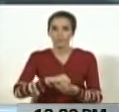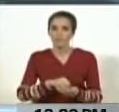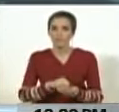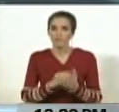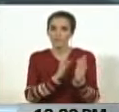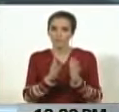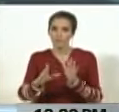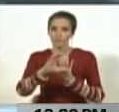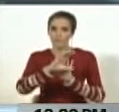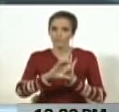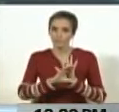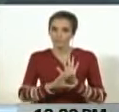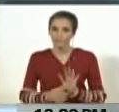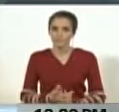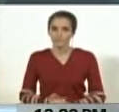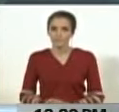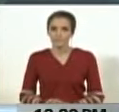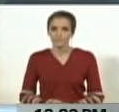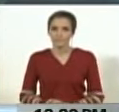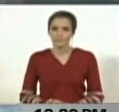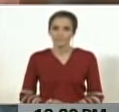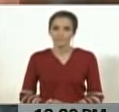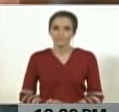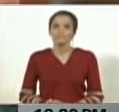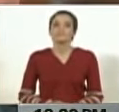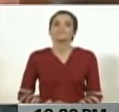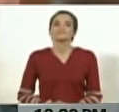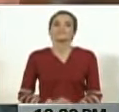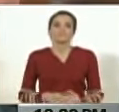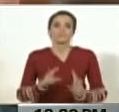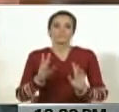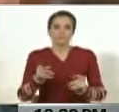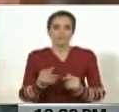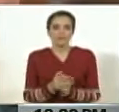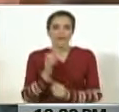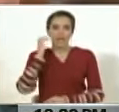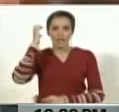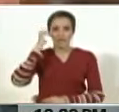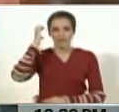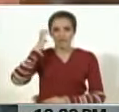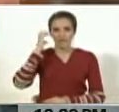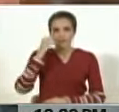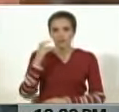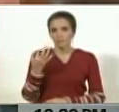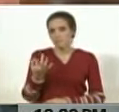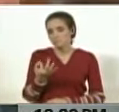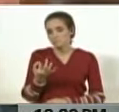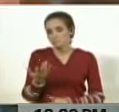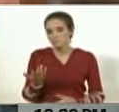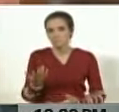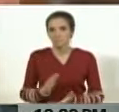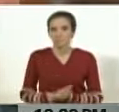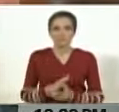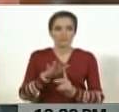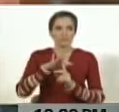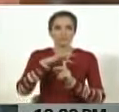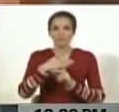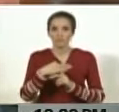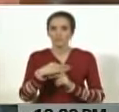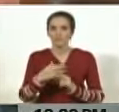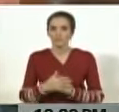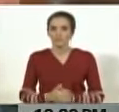orden constitucional. Sí, mira, en Europa realmente la situación